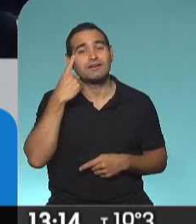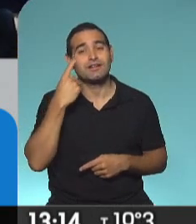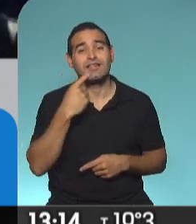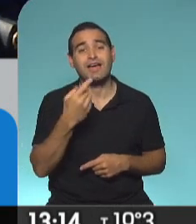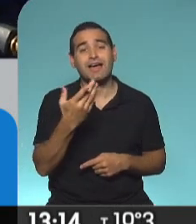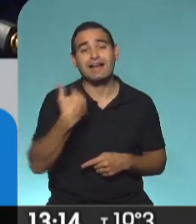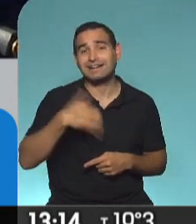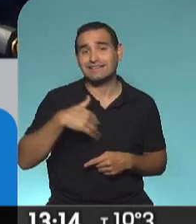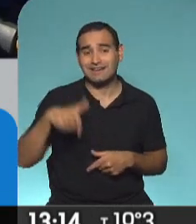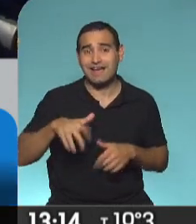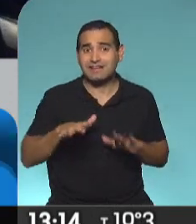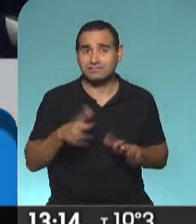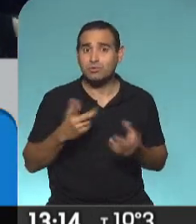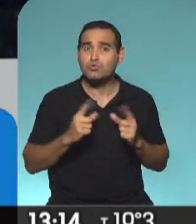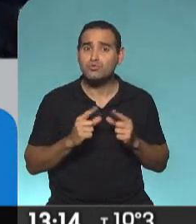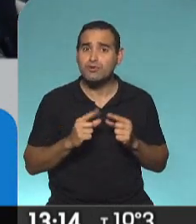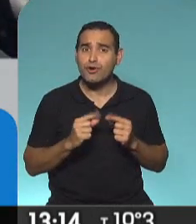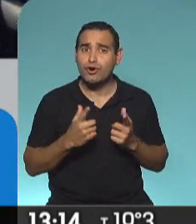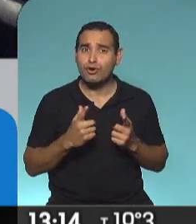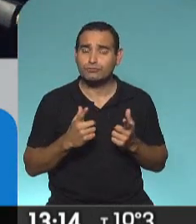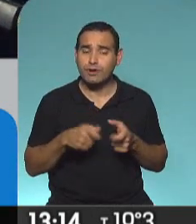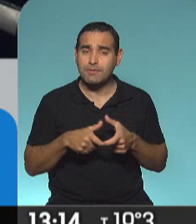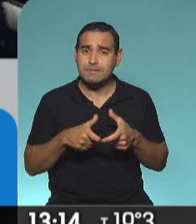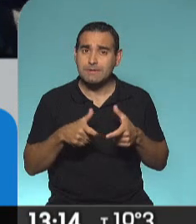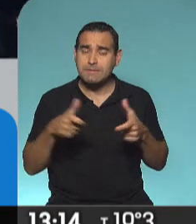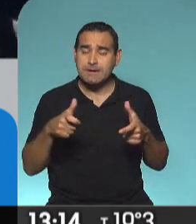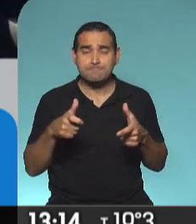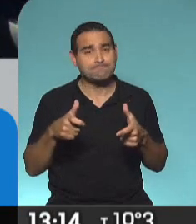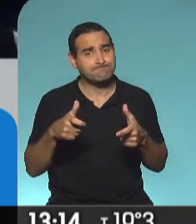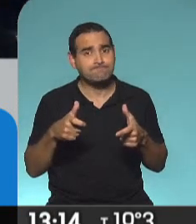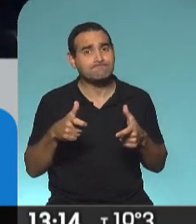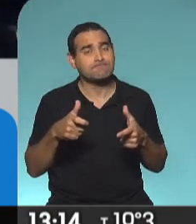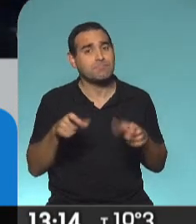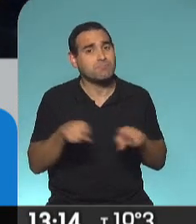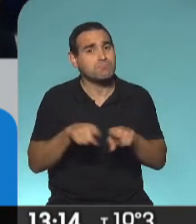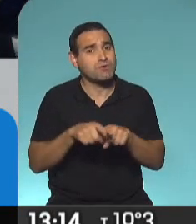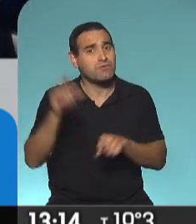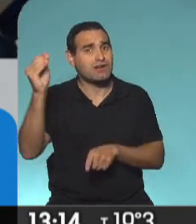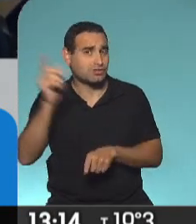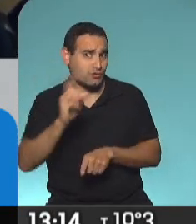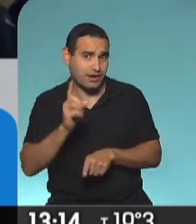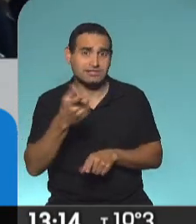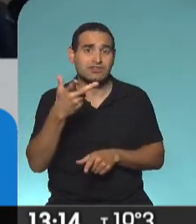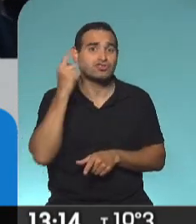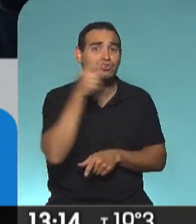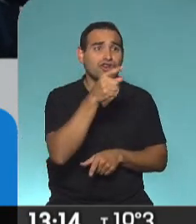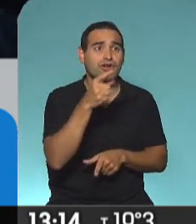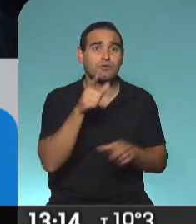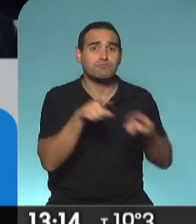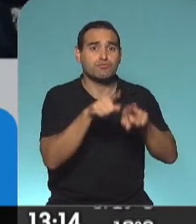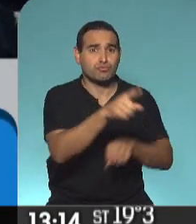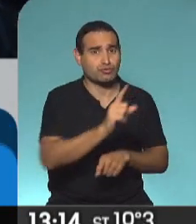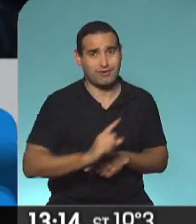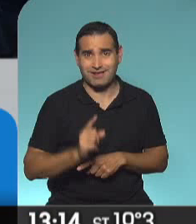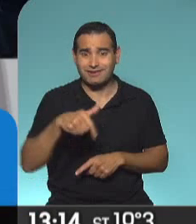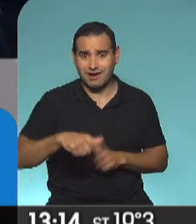llegado hasta aquí con unos números que realmente no son los mismos que tiene Brasil, que tiene Chile, y eso es producto